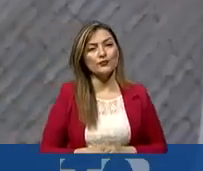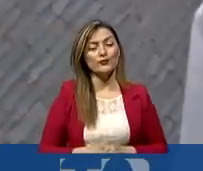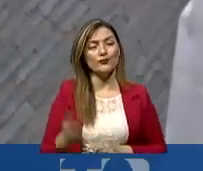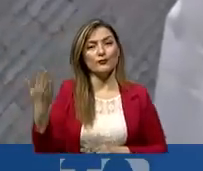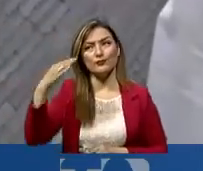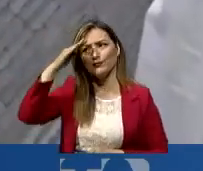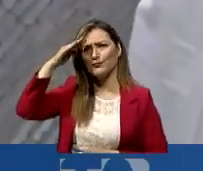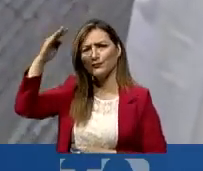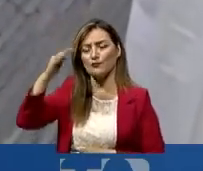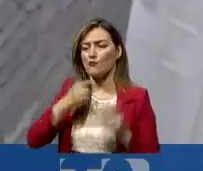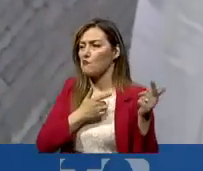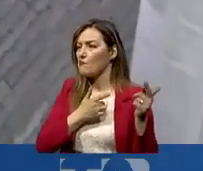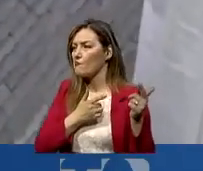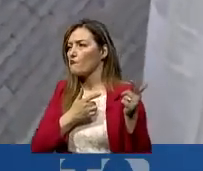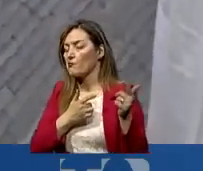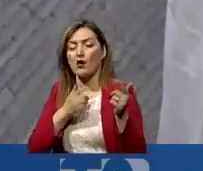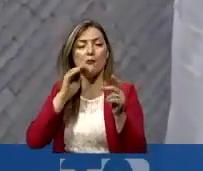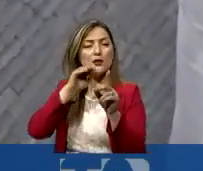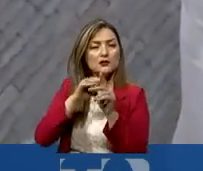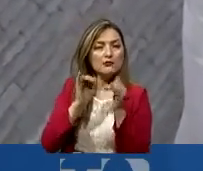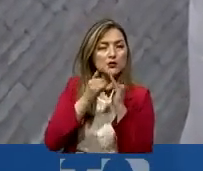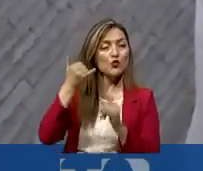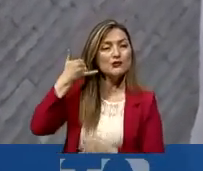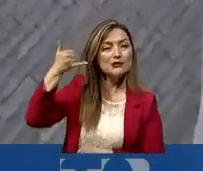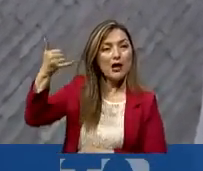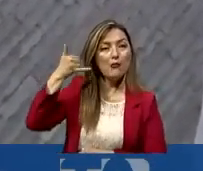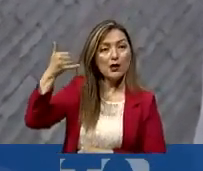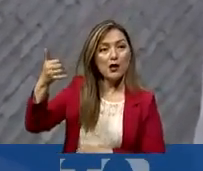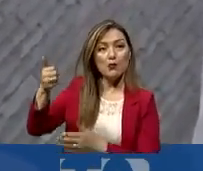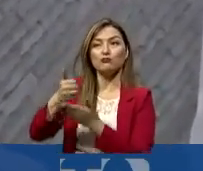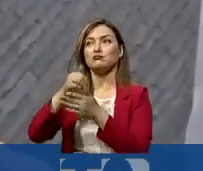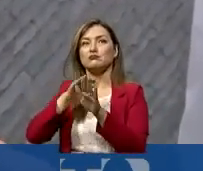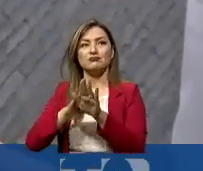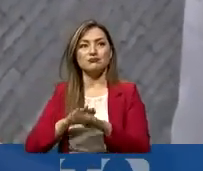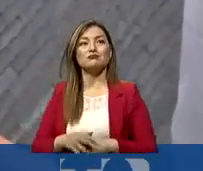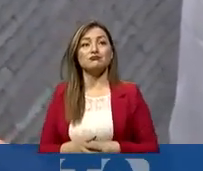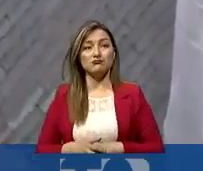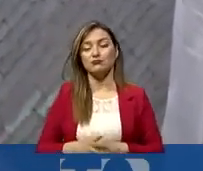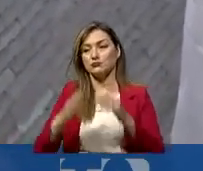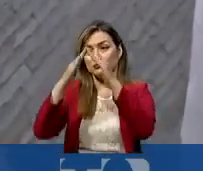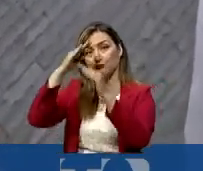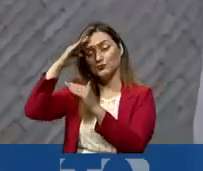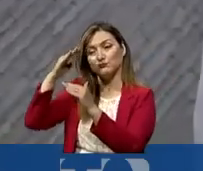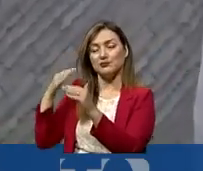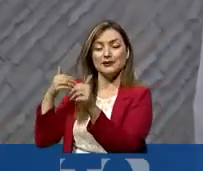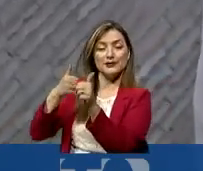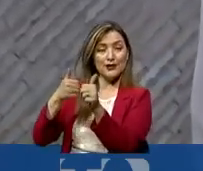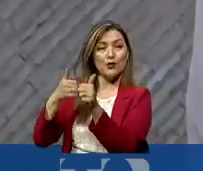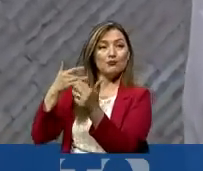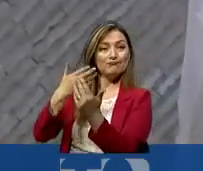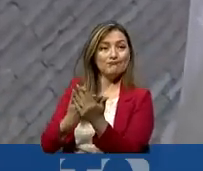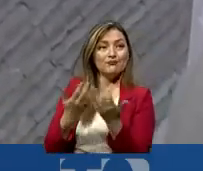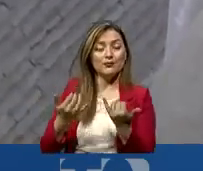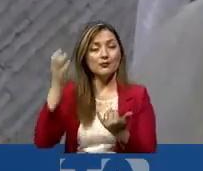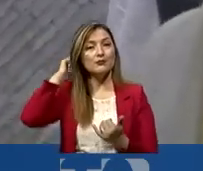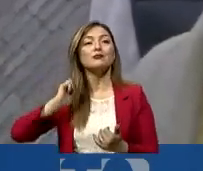de la policía en el sentido de un chat, uno se les llamaba y de acuerdo al PAI más cercano podían acercarse. Ahora no tenemos